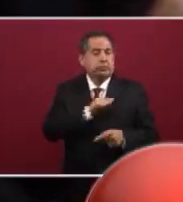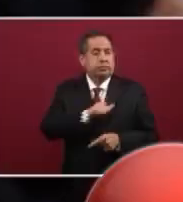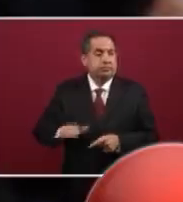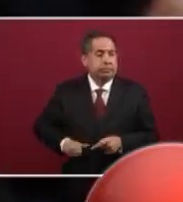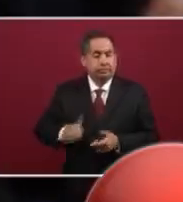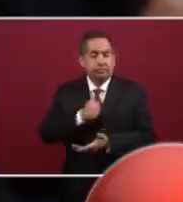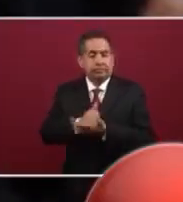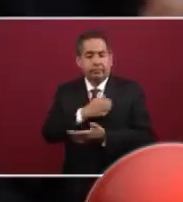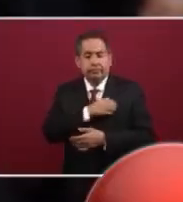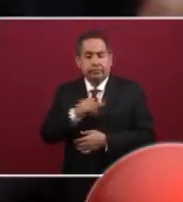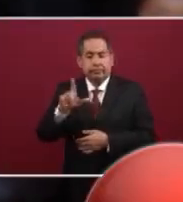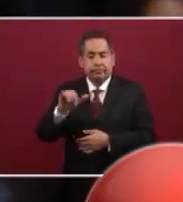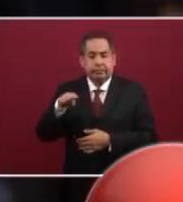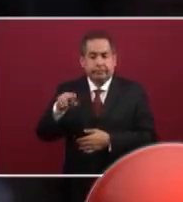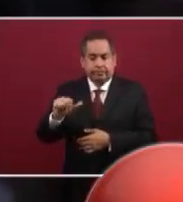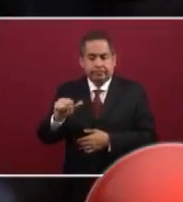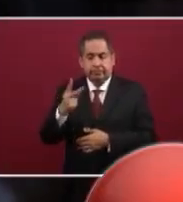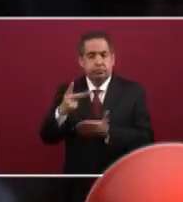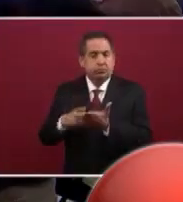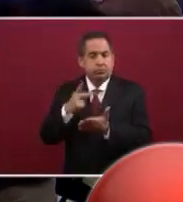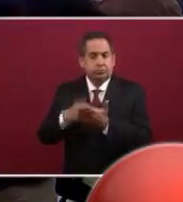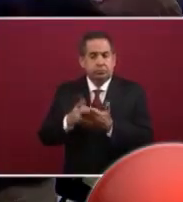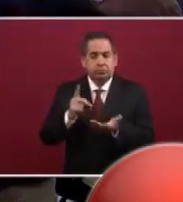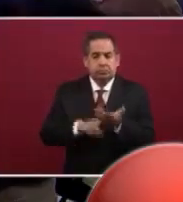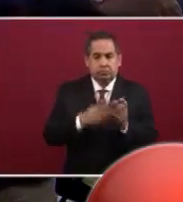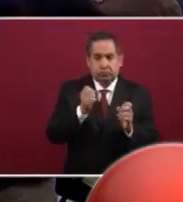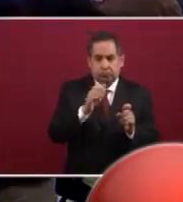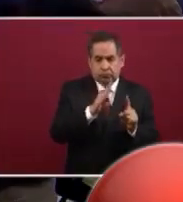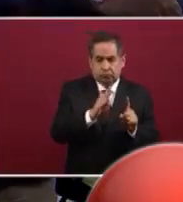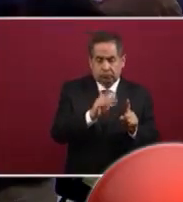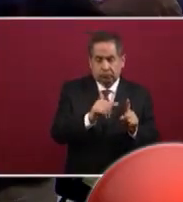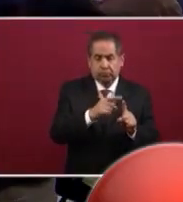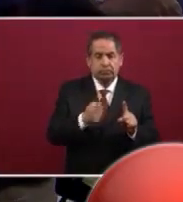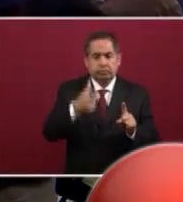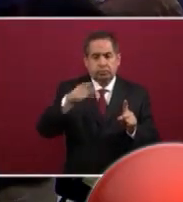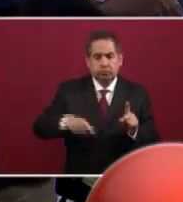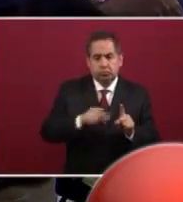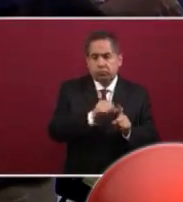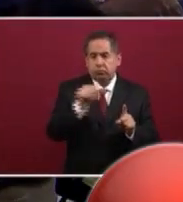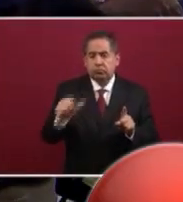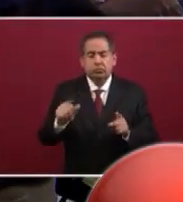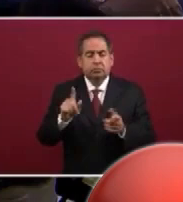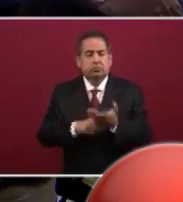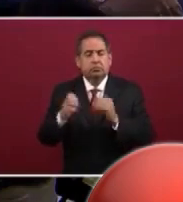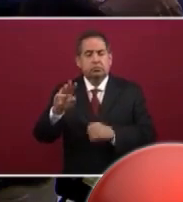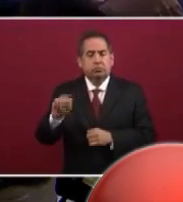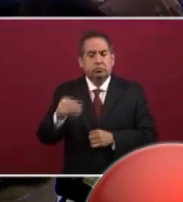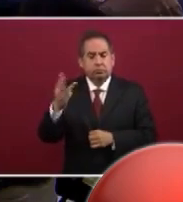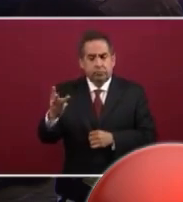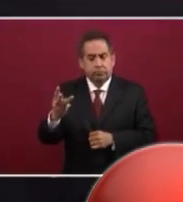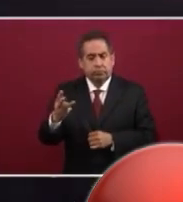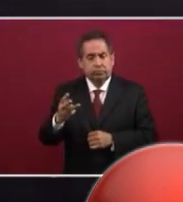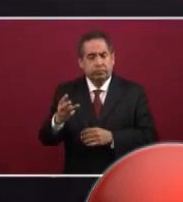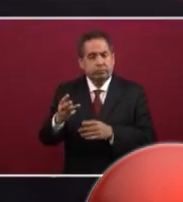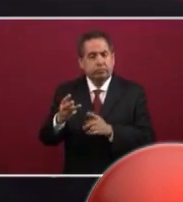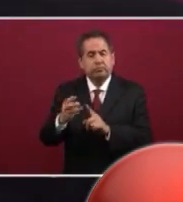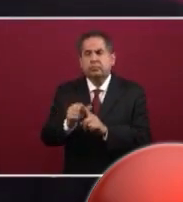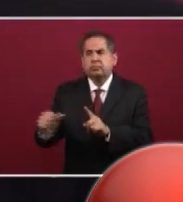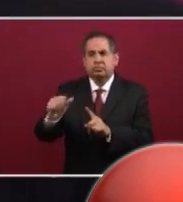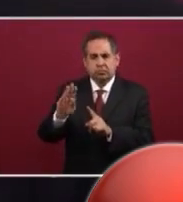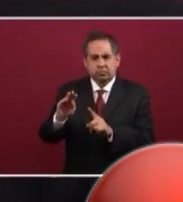veces, de los años 90, primer gobierno, hasta el año 93, y del 93 al